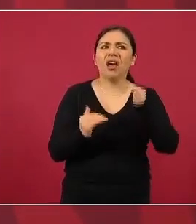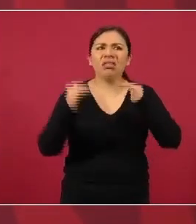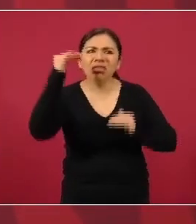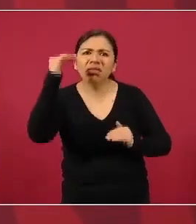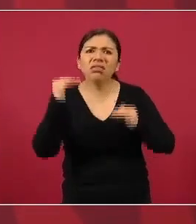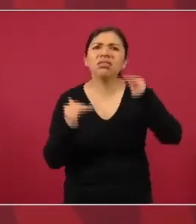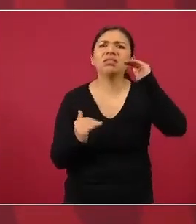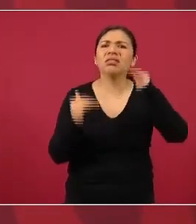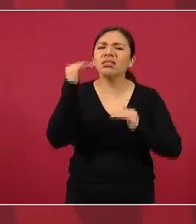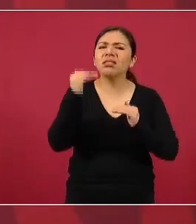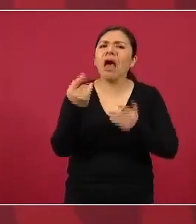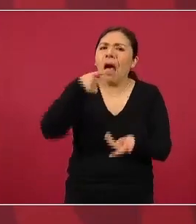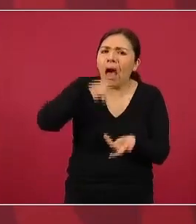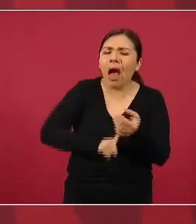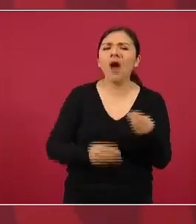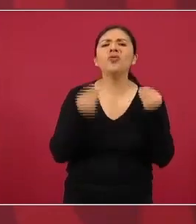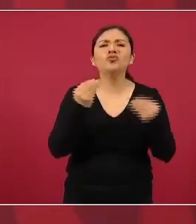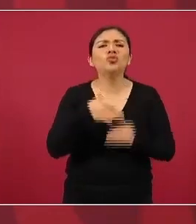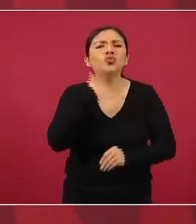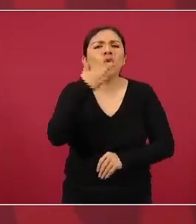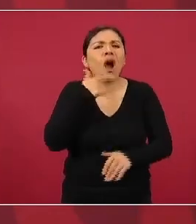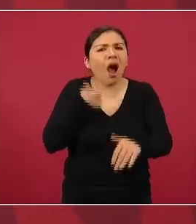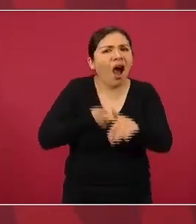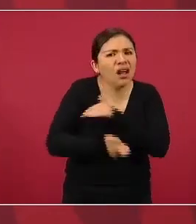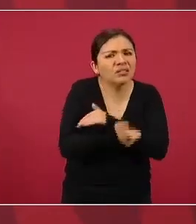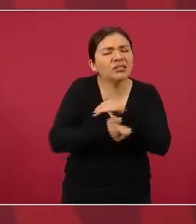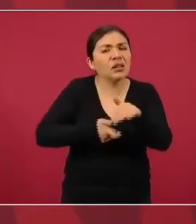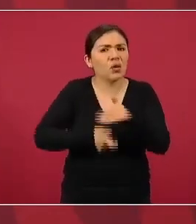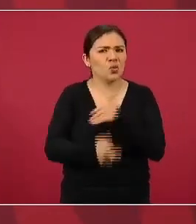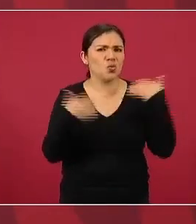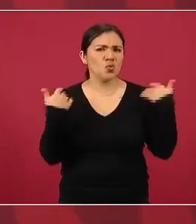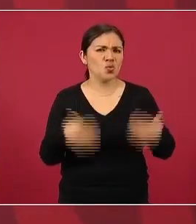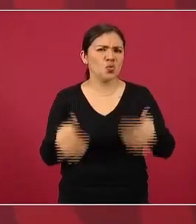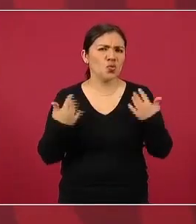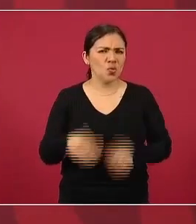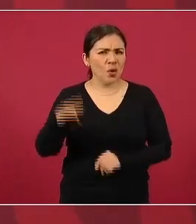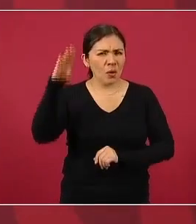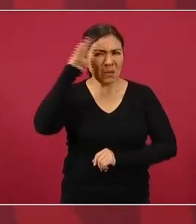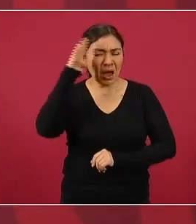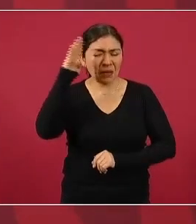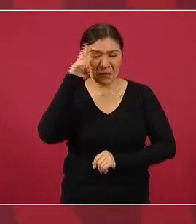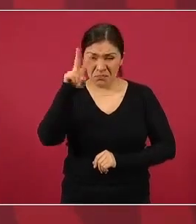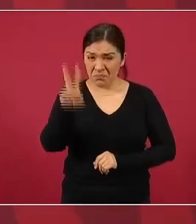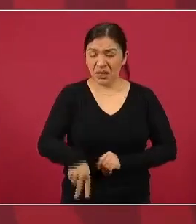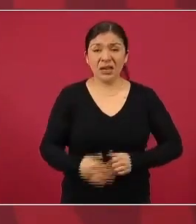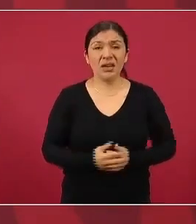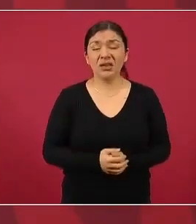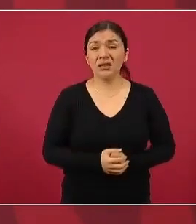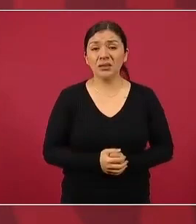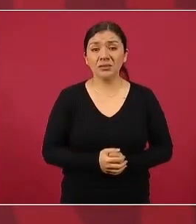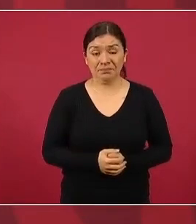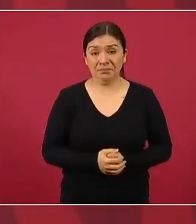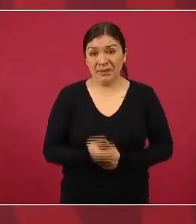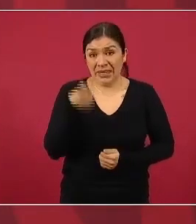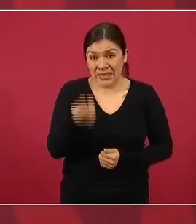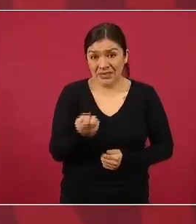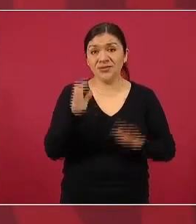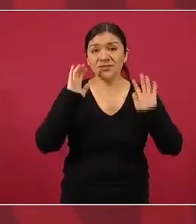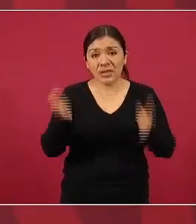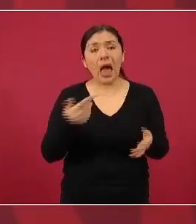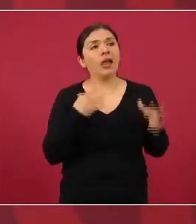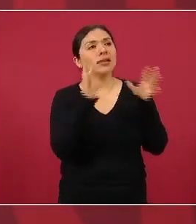y mucha corrupción, mucha corrupción. Entonces todo esto se lo